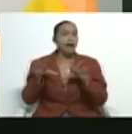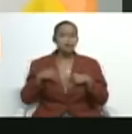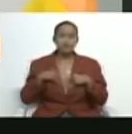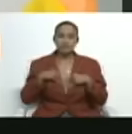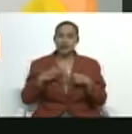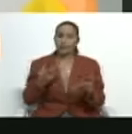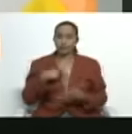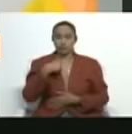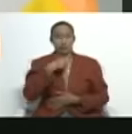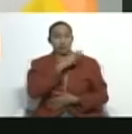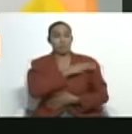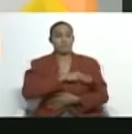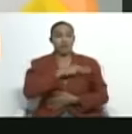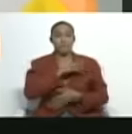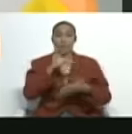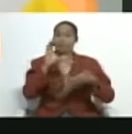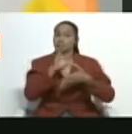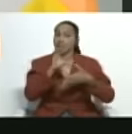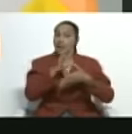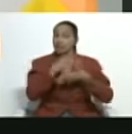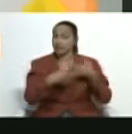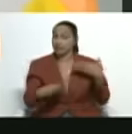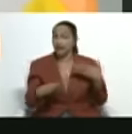Es importante destacar que nuestros